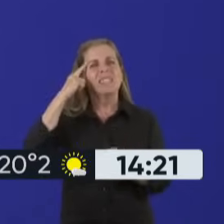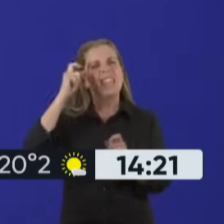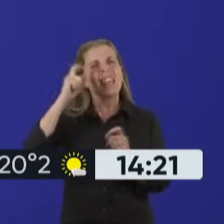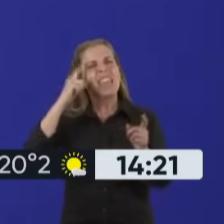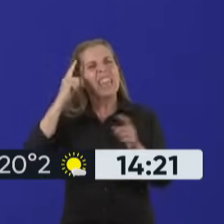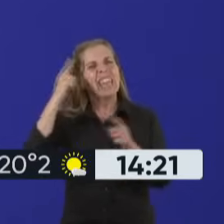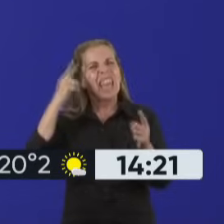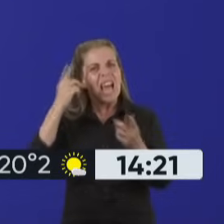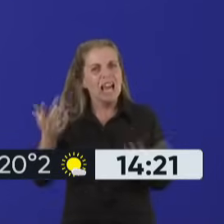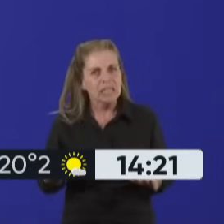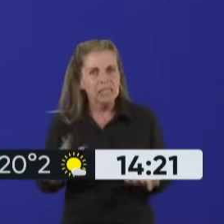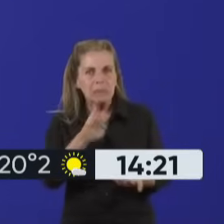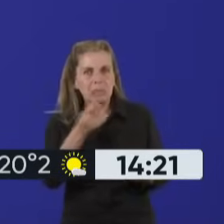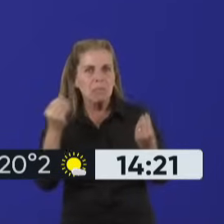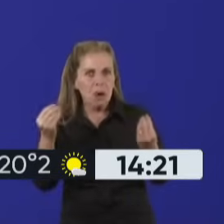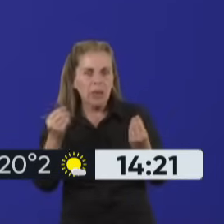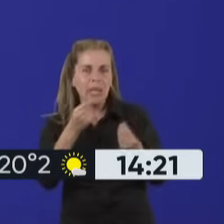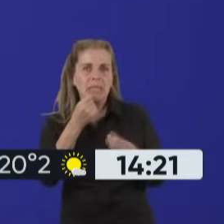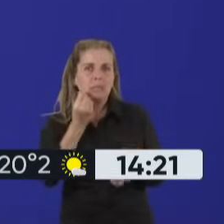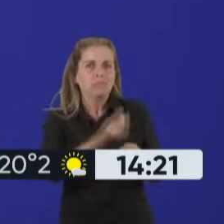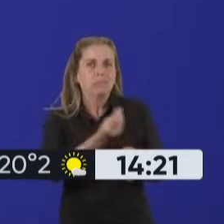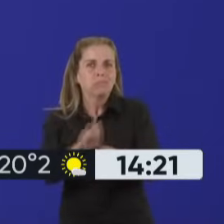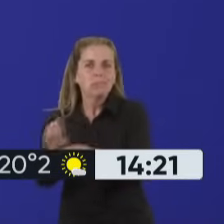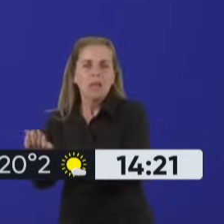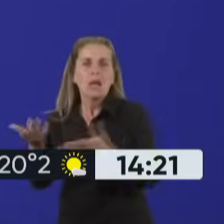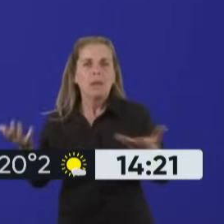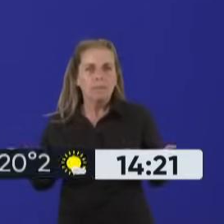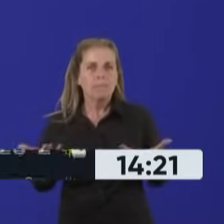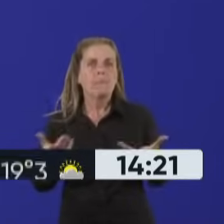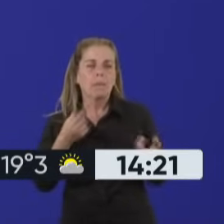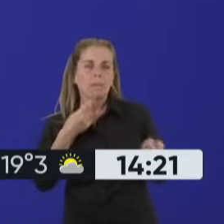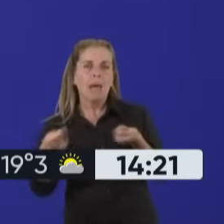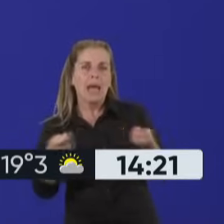uno pasa por la administración pública y tiene,